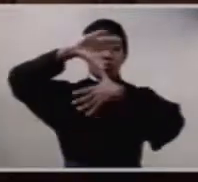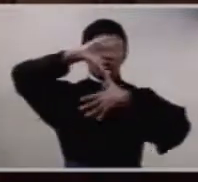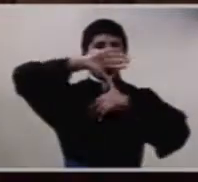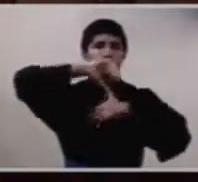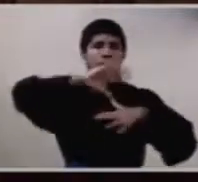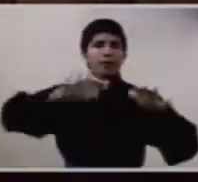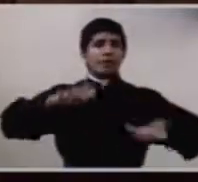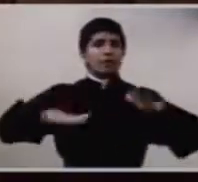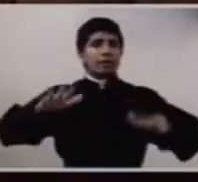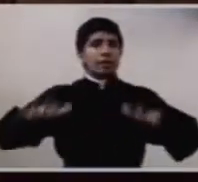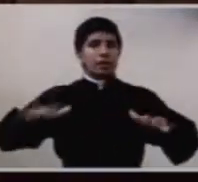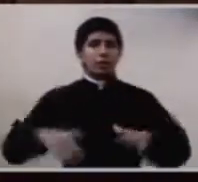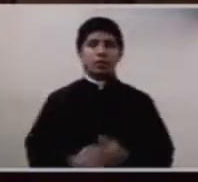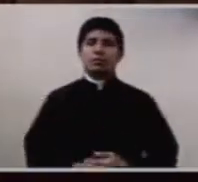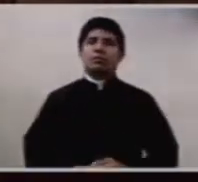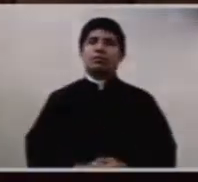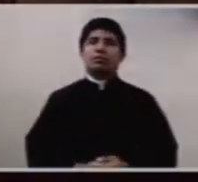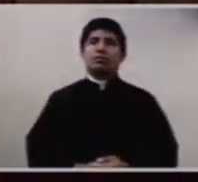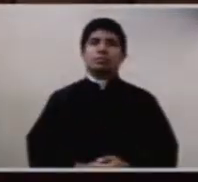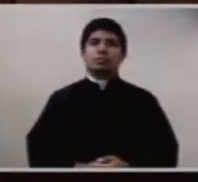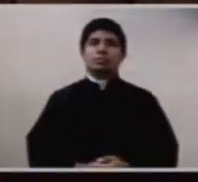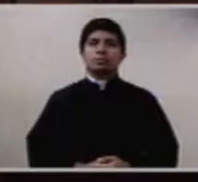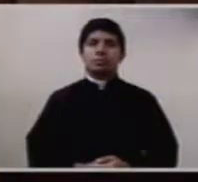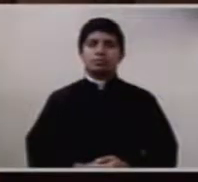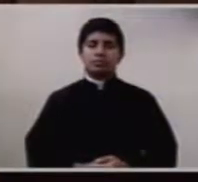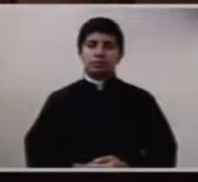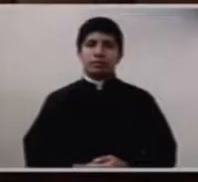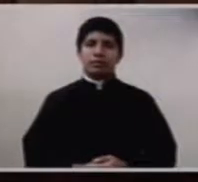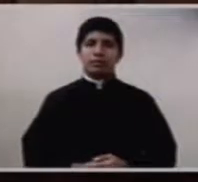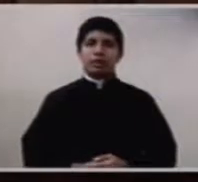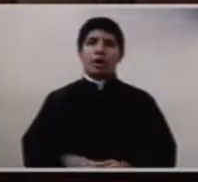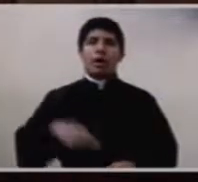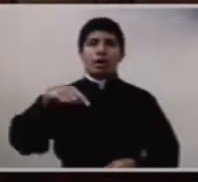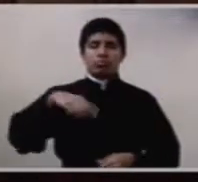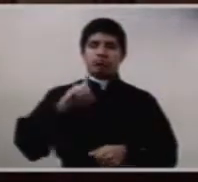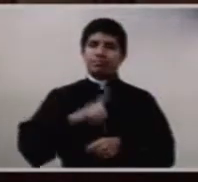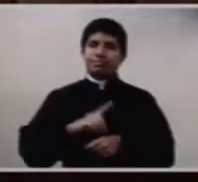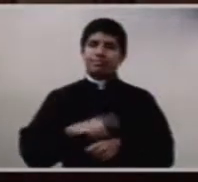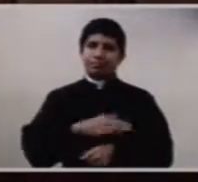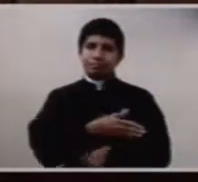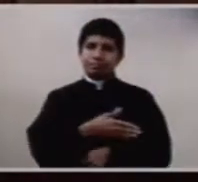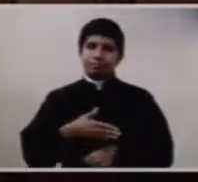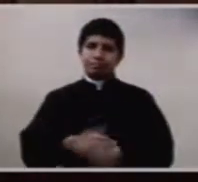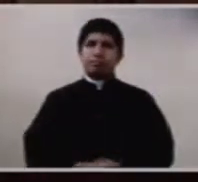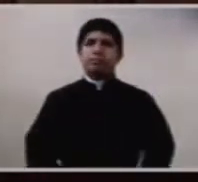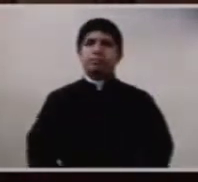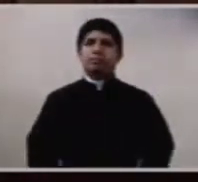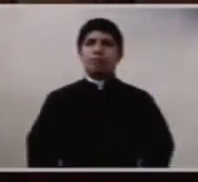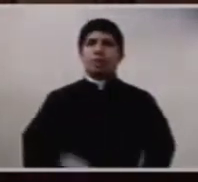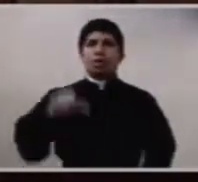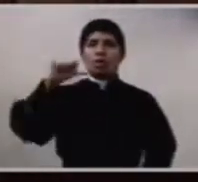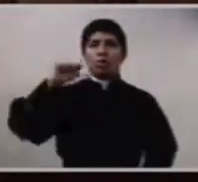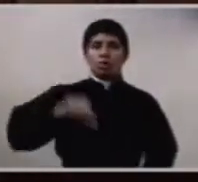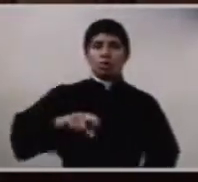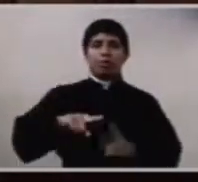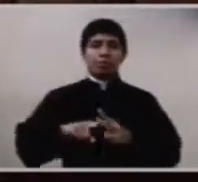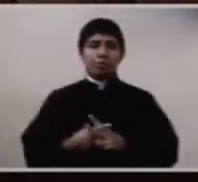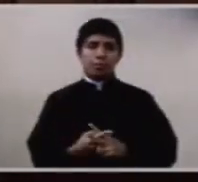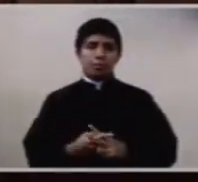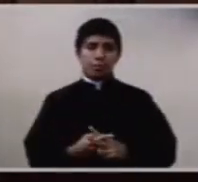las lluvias que nos afectaron en estos días. Y hoy que empezamos el mes de